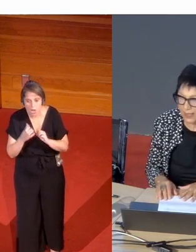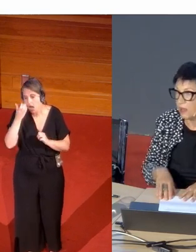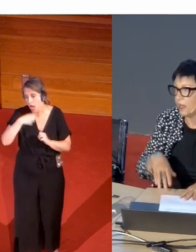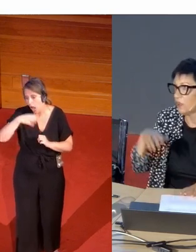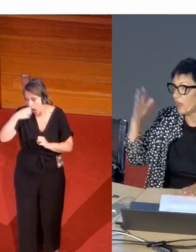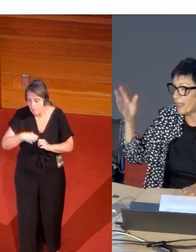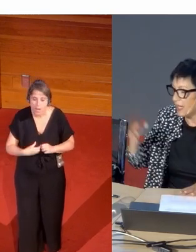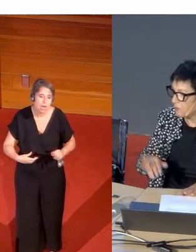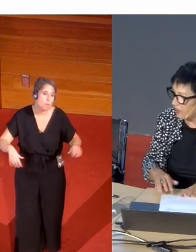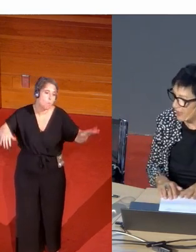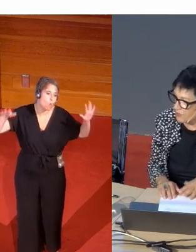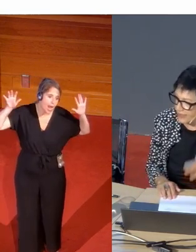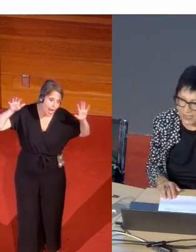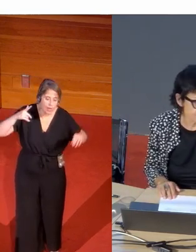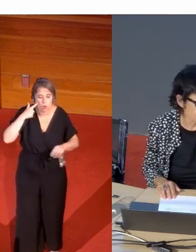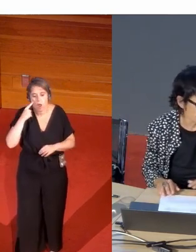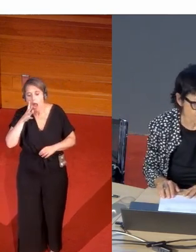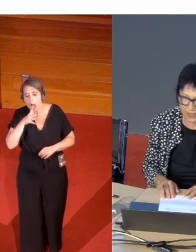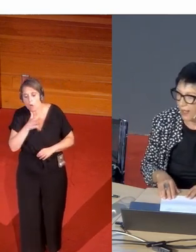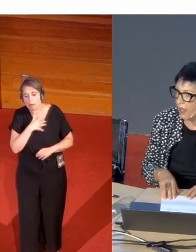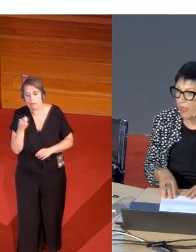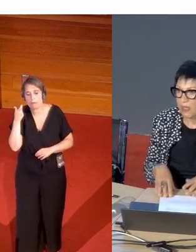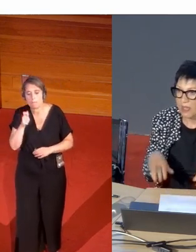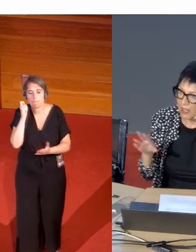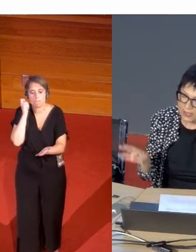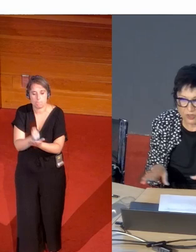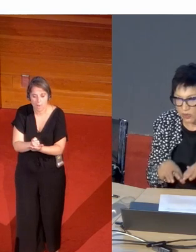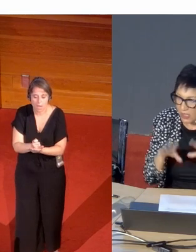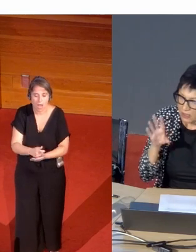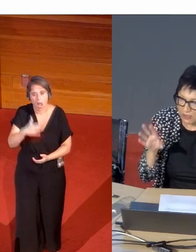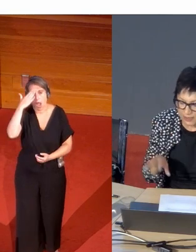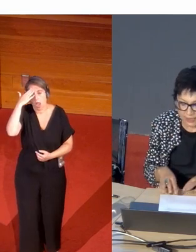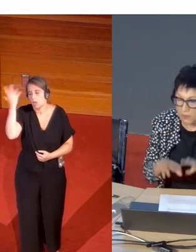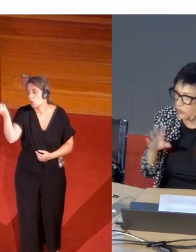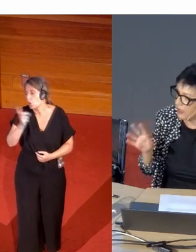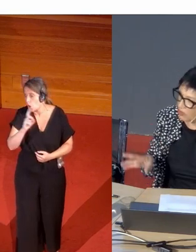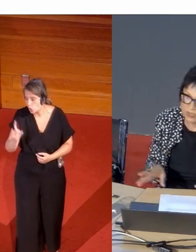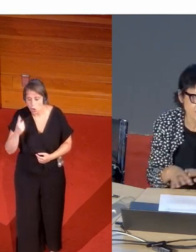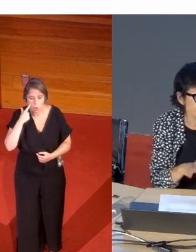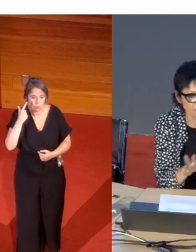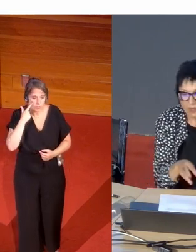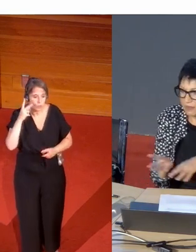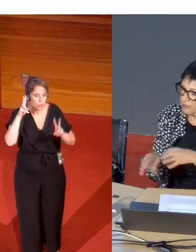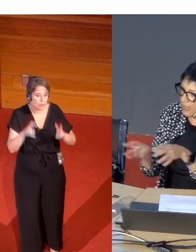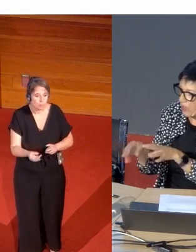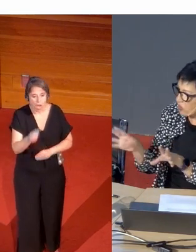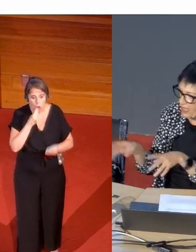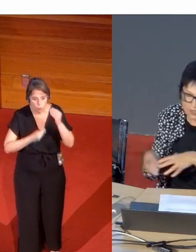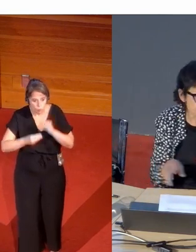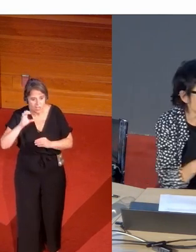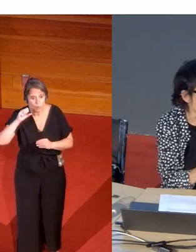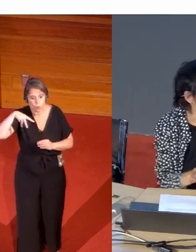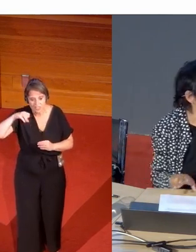como no sé qué bueno que ahora quieren imponer unas tarifas en no sé qué Y ay que no que que el clenbuterol y que